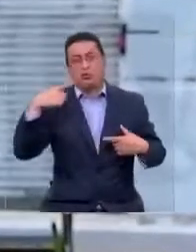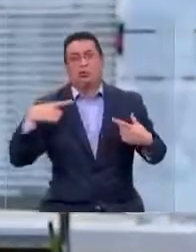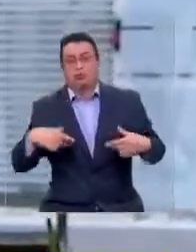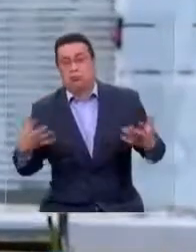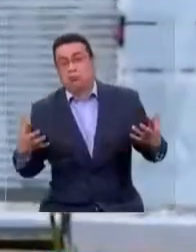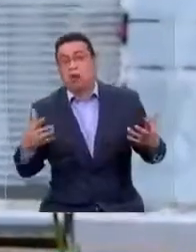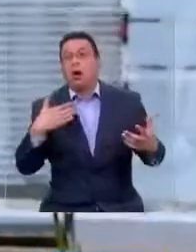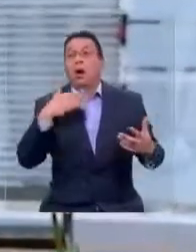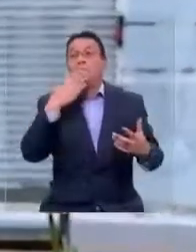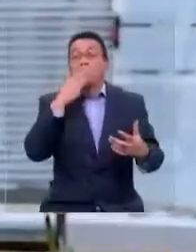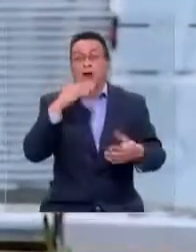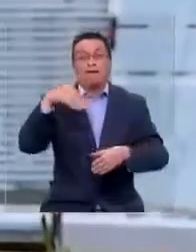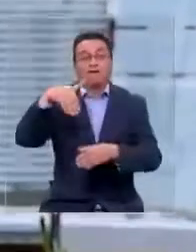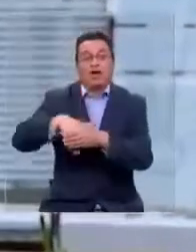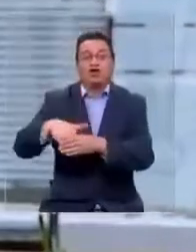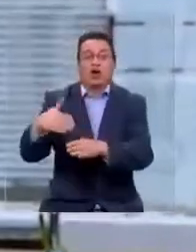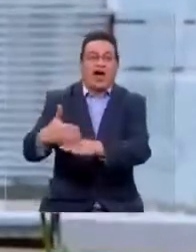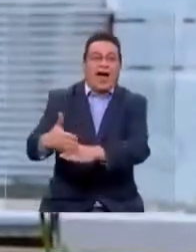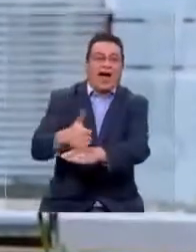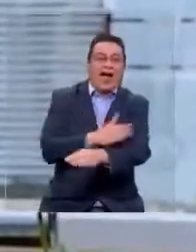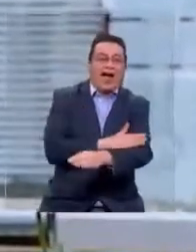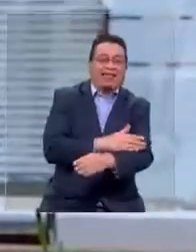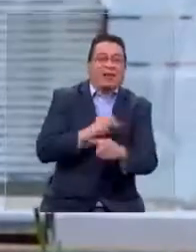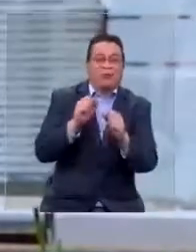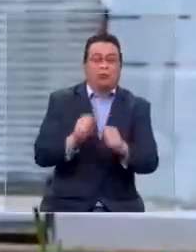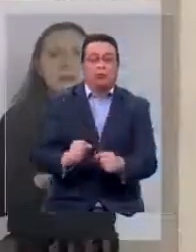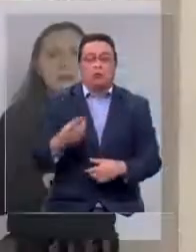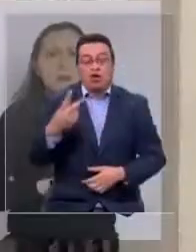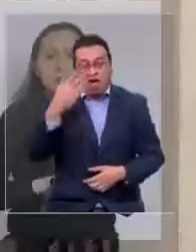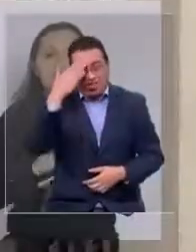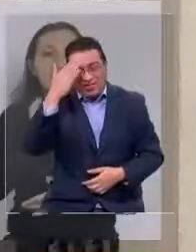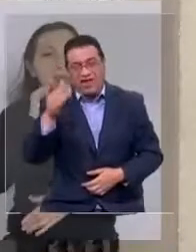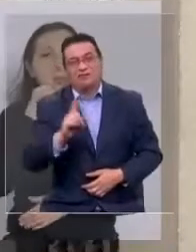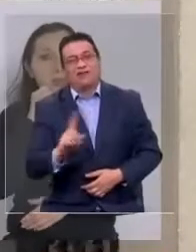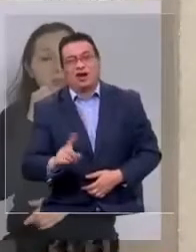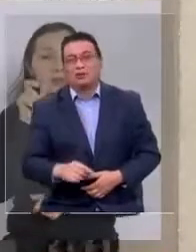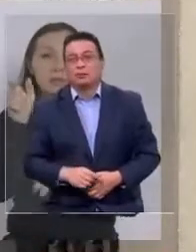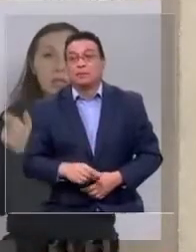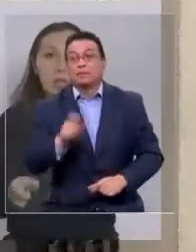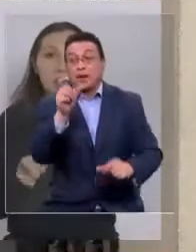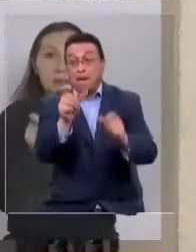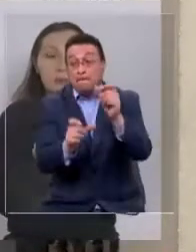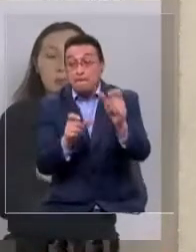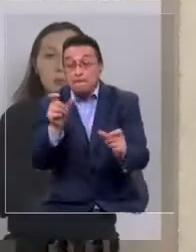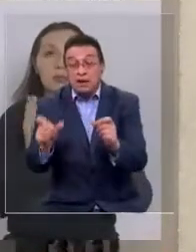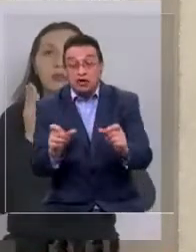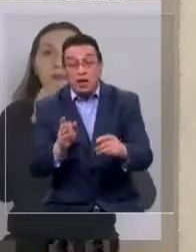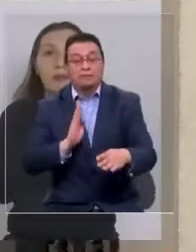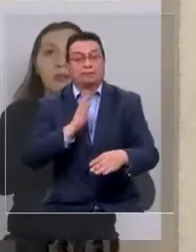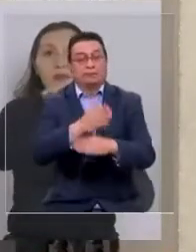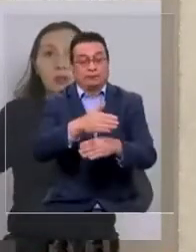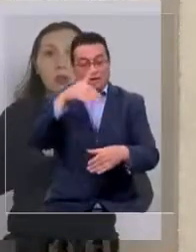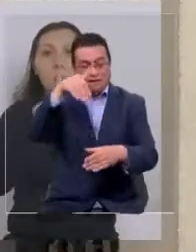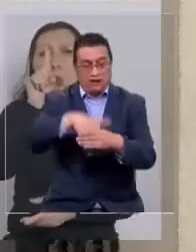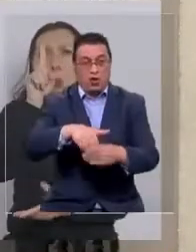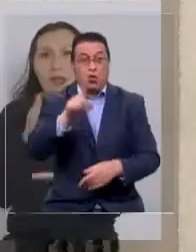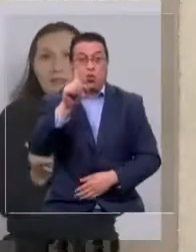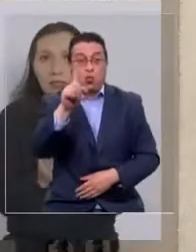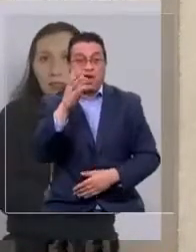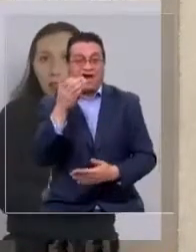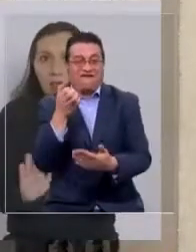que fortalecer es el voto anticipado. Más que estar votando en 2 días. Las personas van a votar una sola